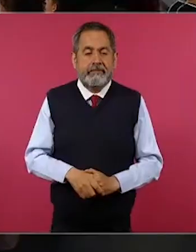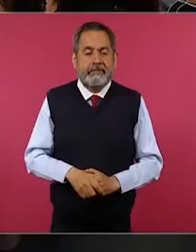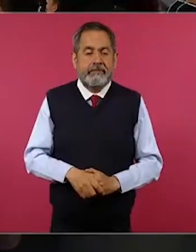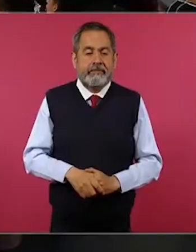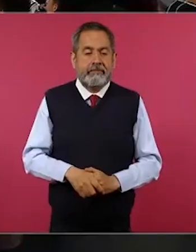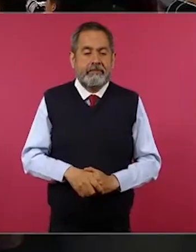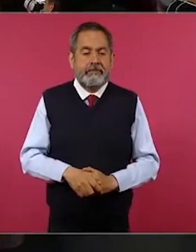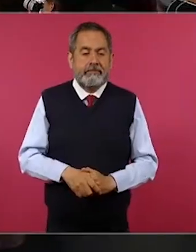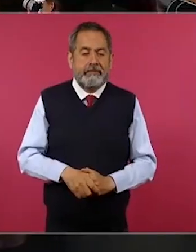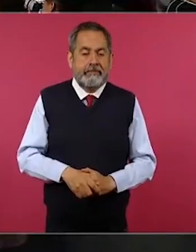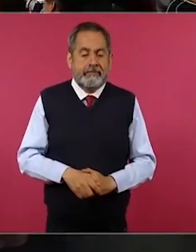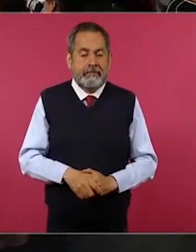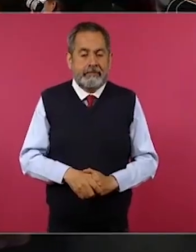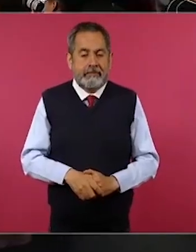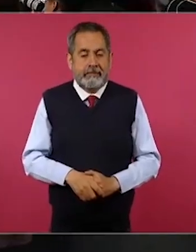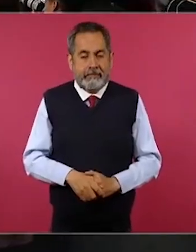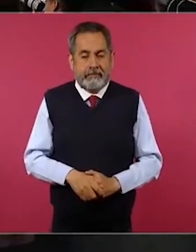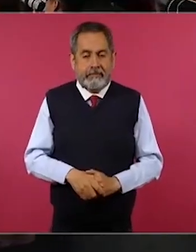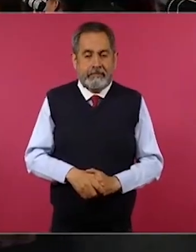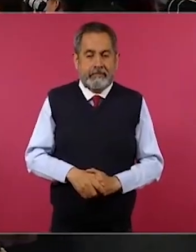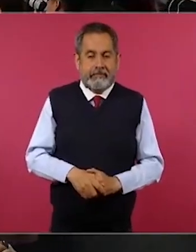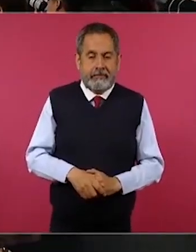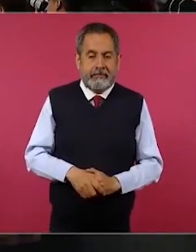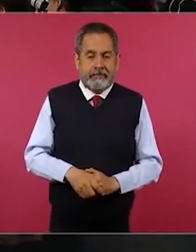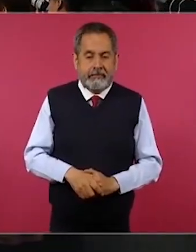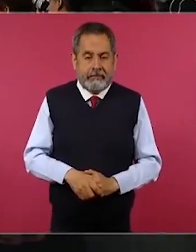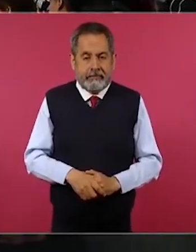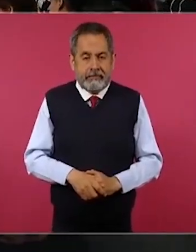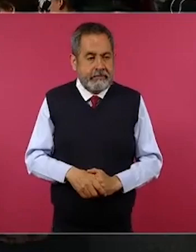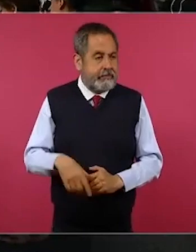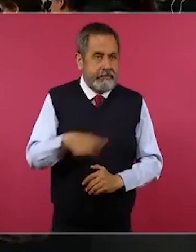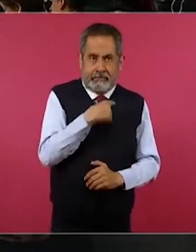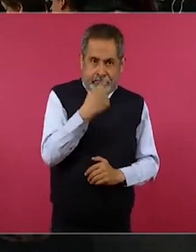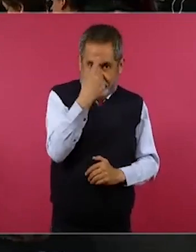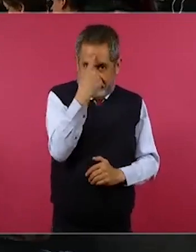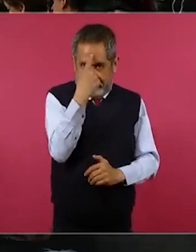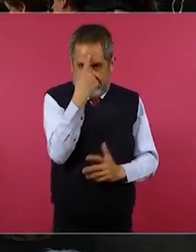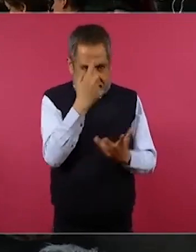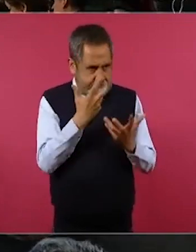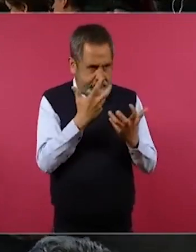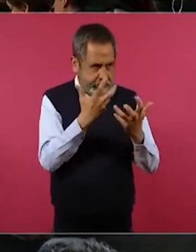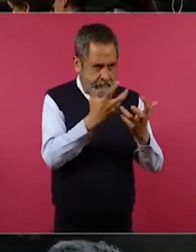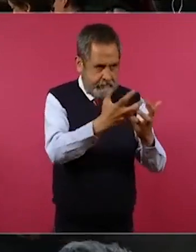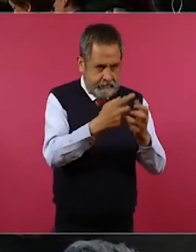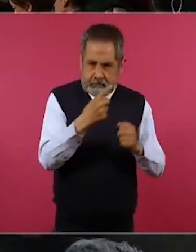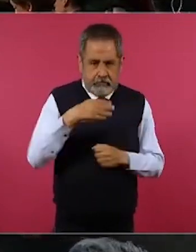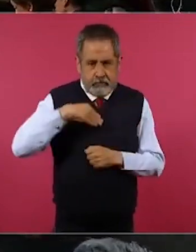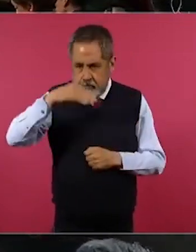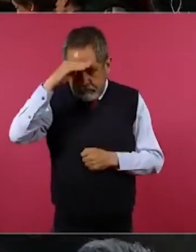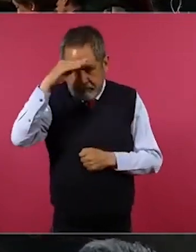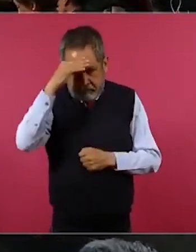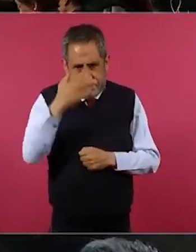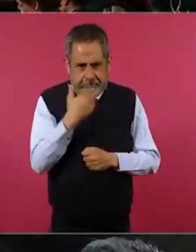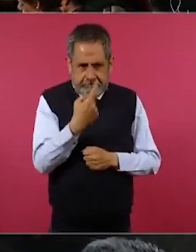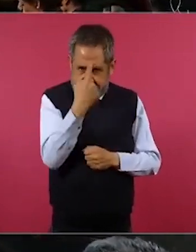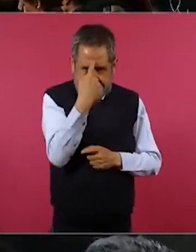Es que lleva al fanatismo, a lo irracional, ¿no?